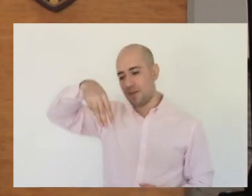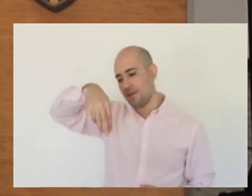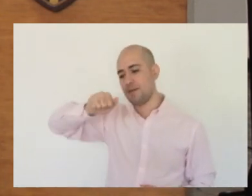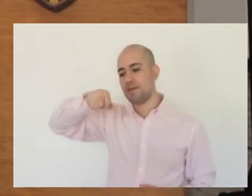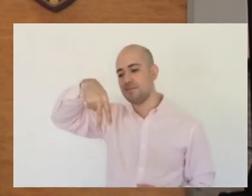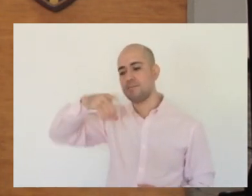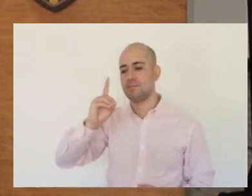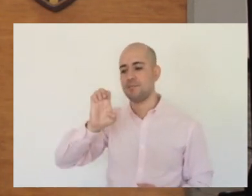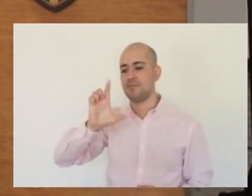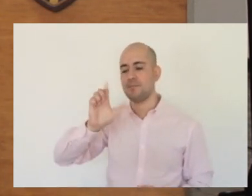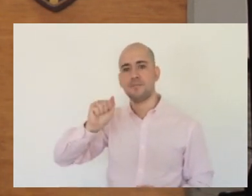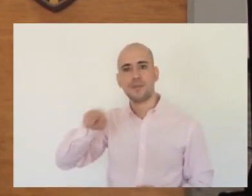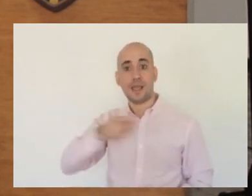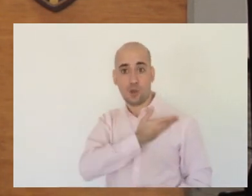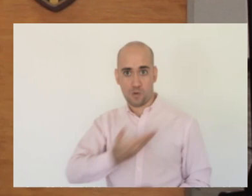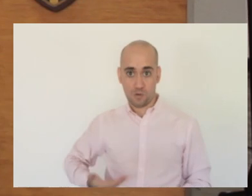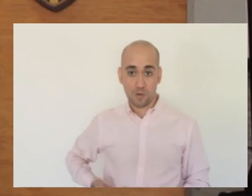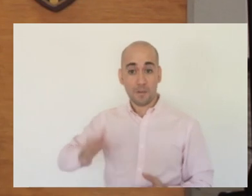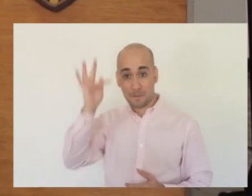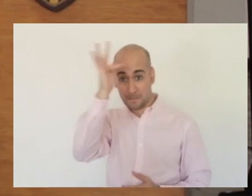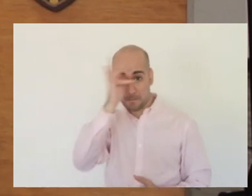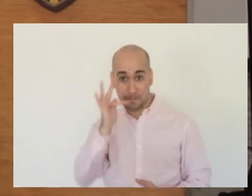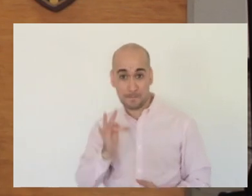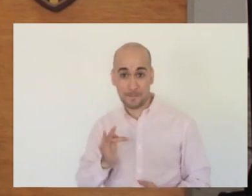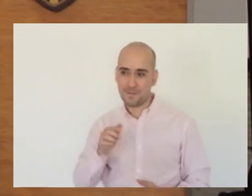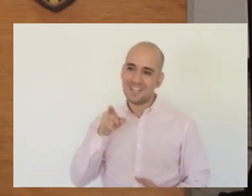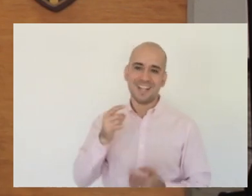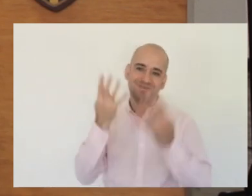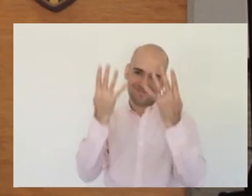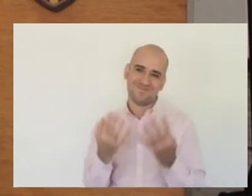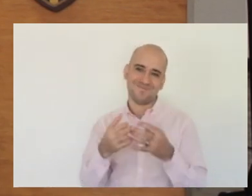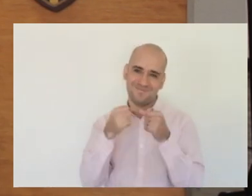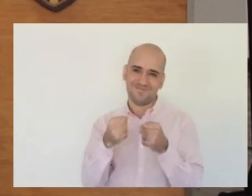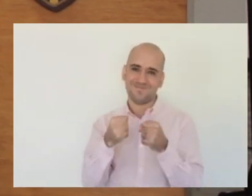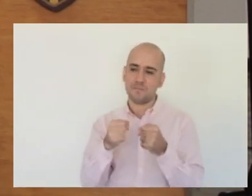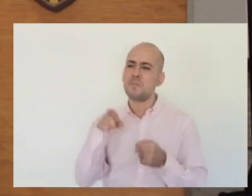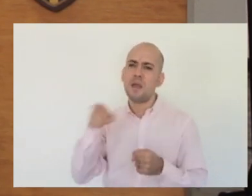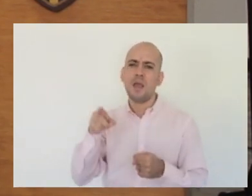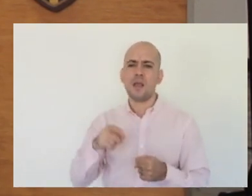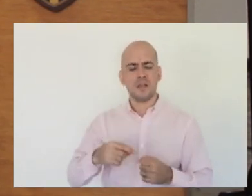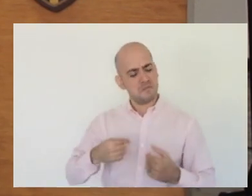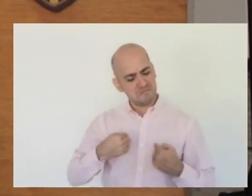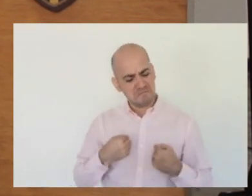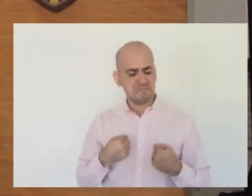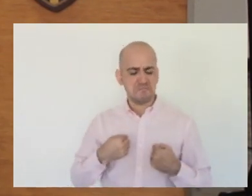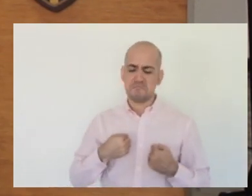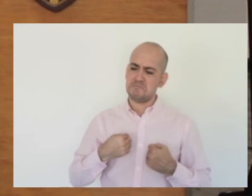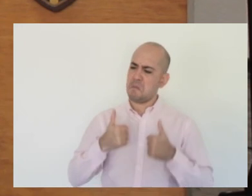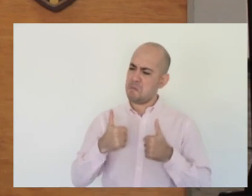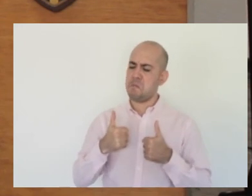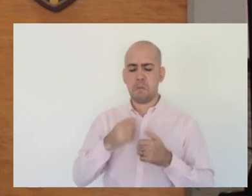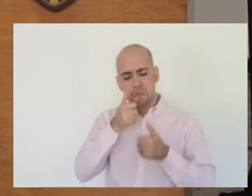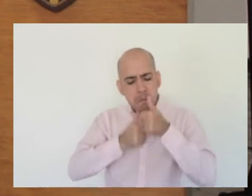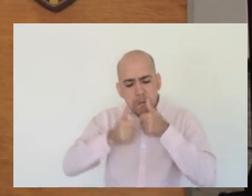un poema que data del siglo XIX y que fue la inspiración para que el líder sudafricano Nelson Mandela